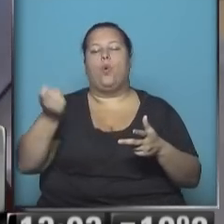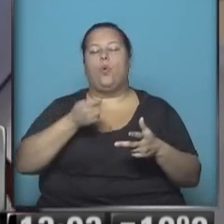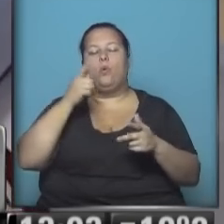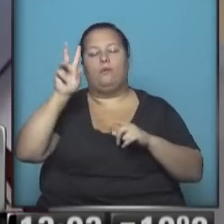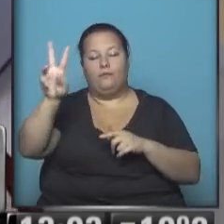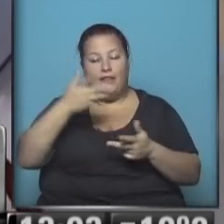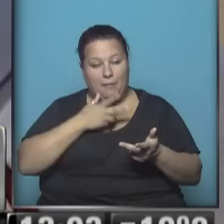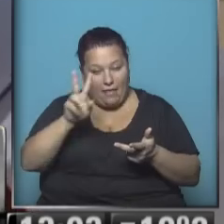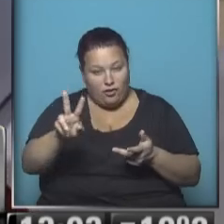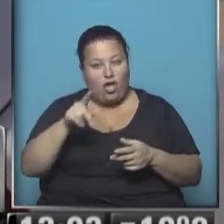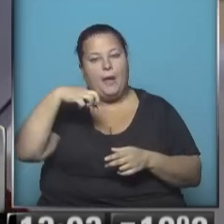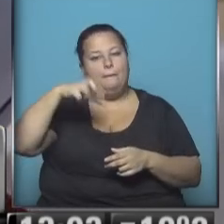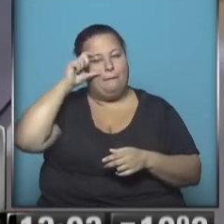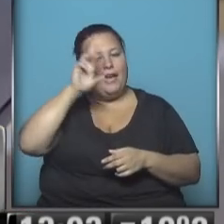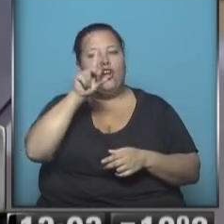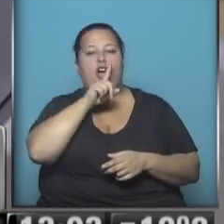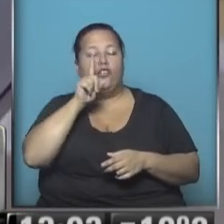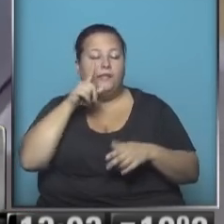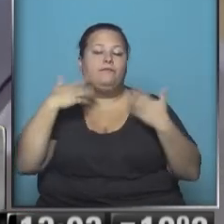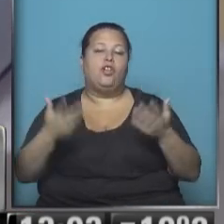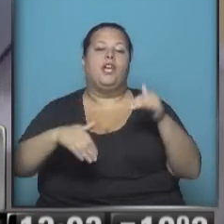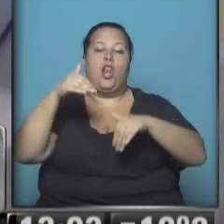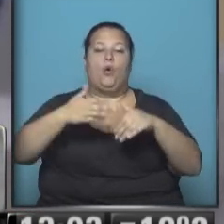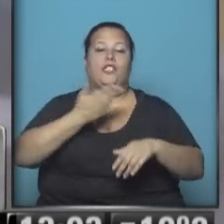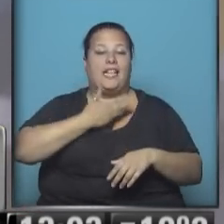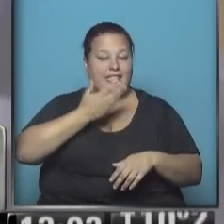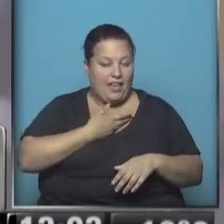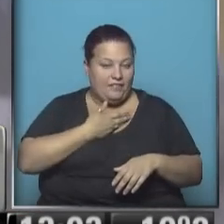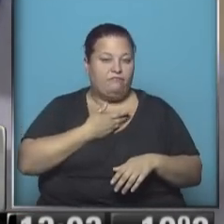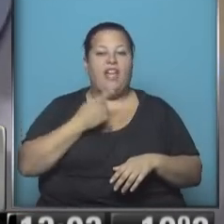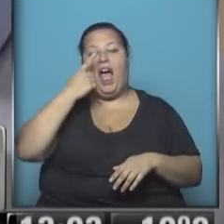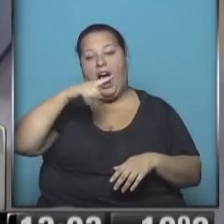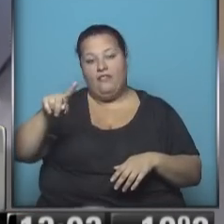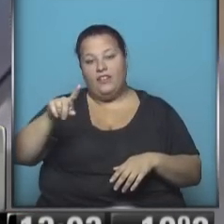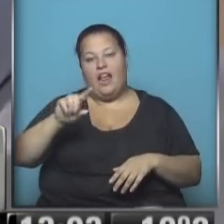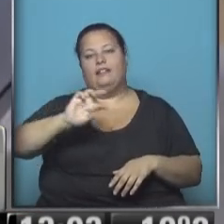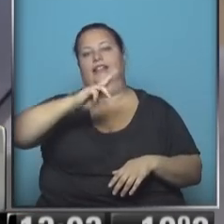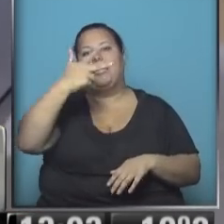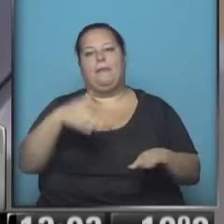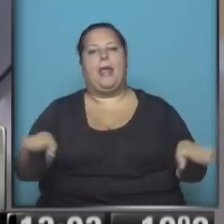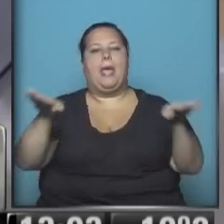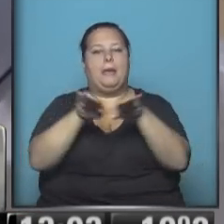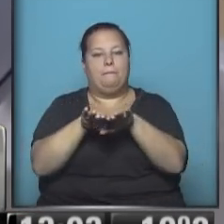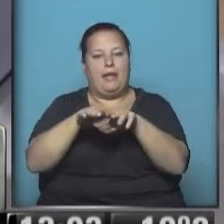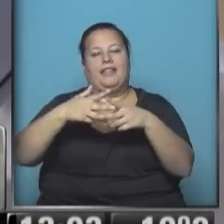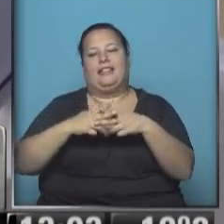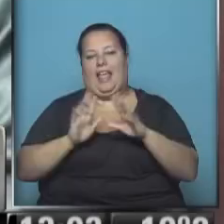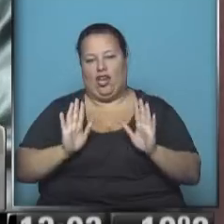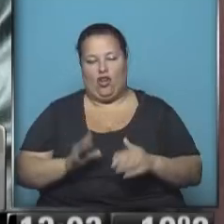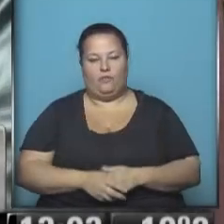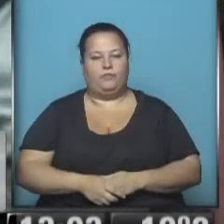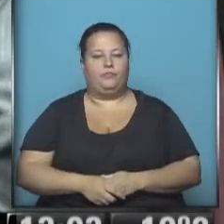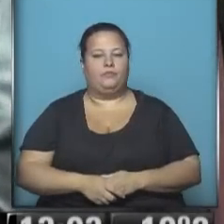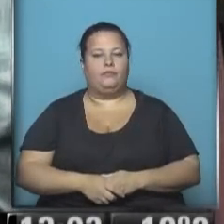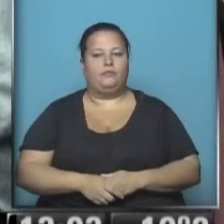para la Victoria, Omar Perotti, por lo que los comicios santafesinos terminaron en un triple empate técnico.